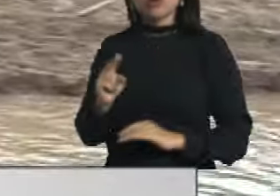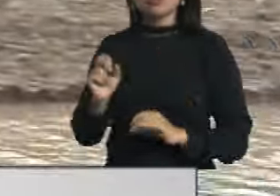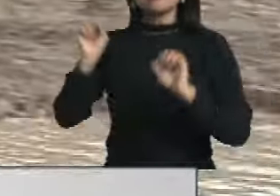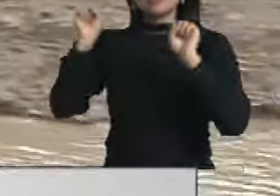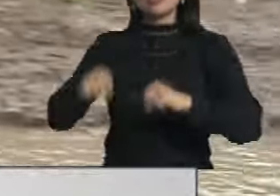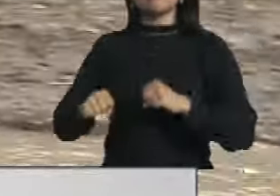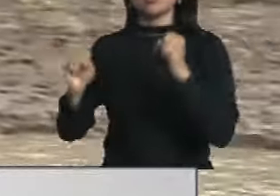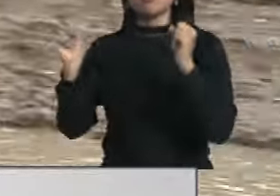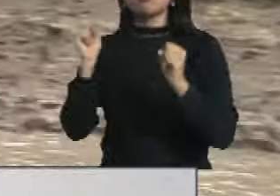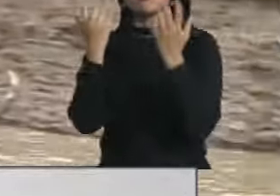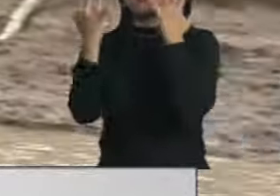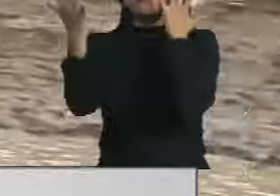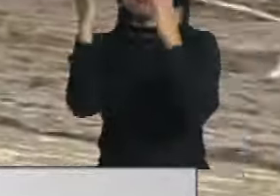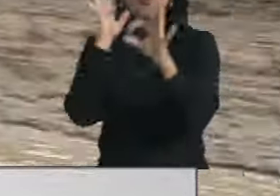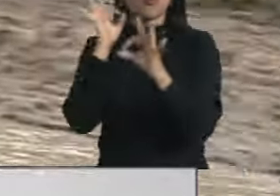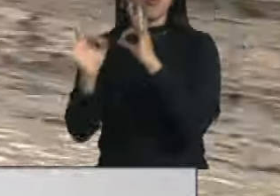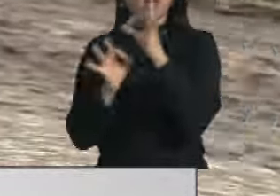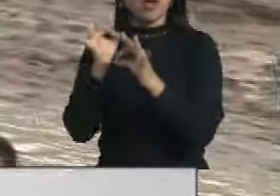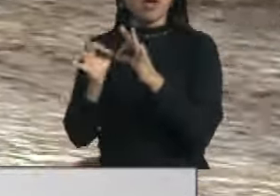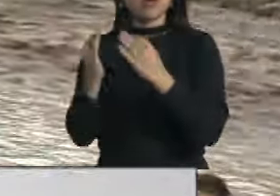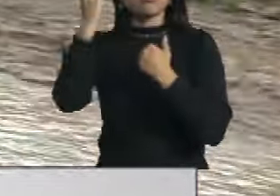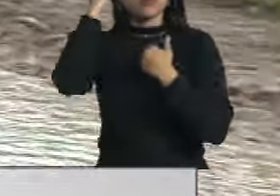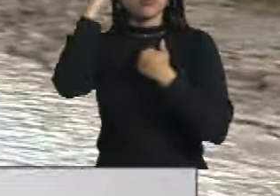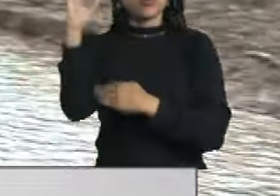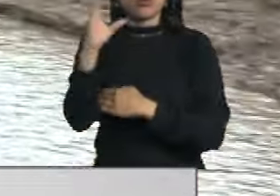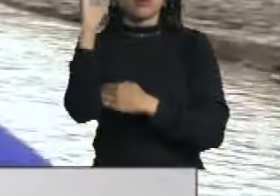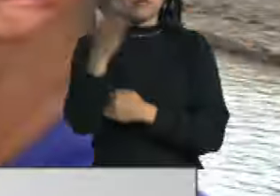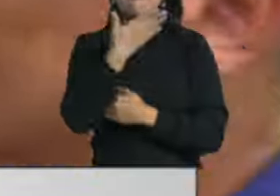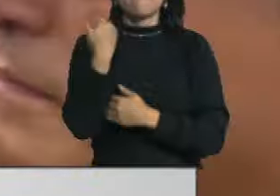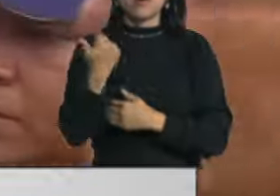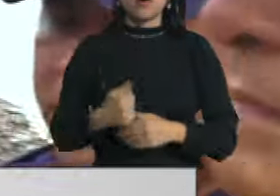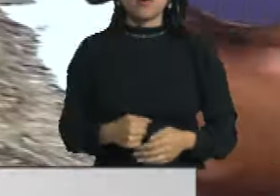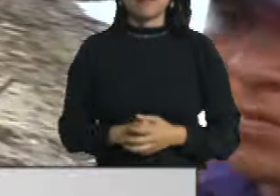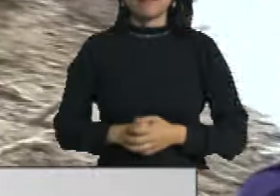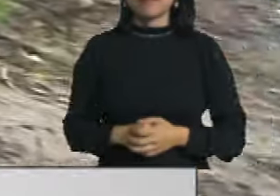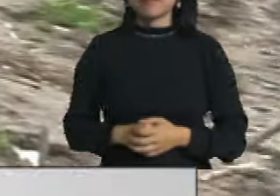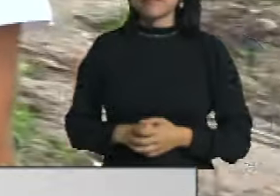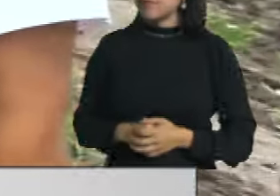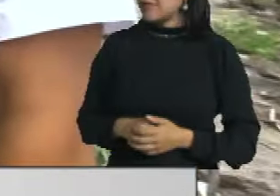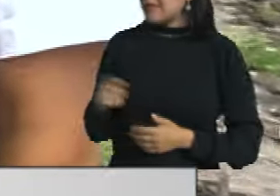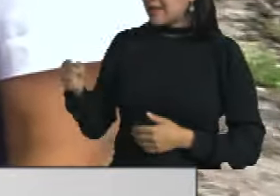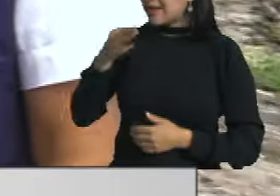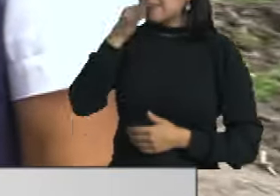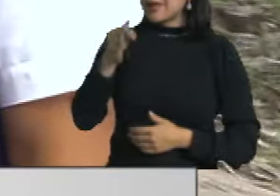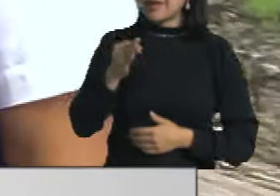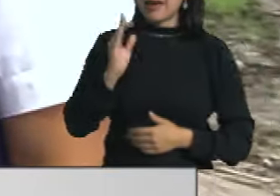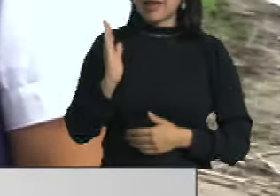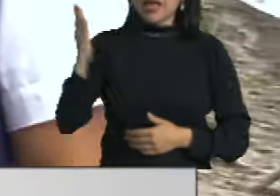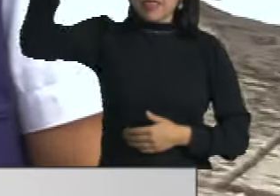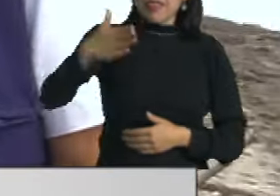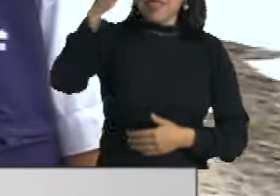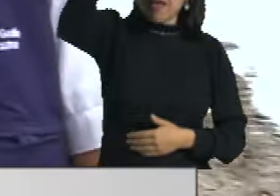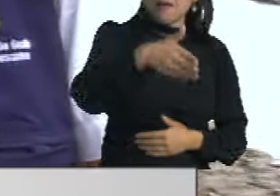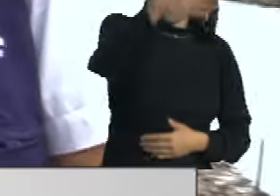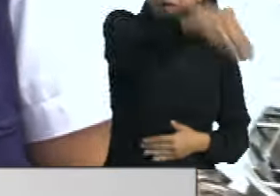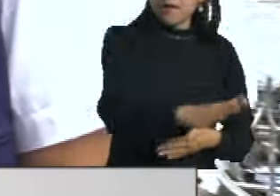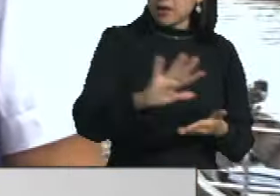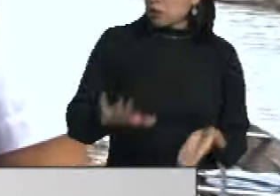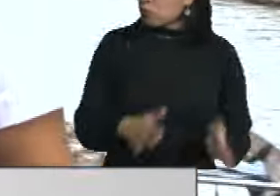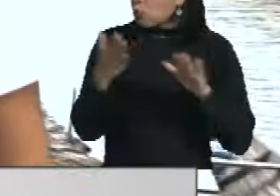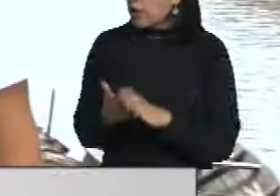estas repercusiones. Se habla ya de unas consecuencias graves, 5 delfines muertos, se habla de pobladores que no tienen en este momento qué